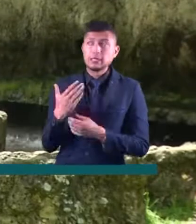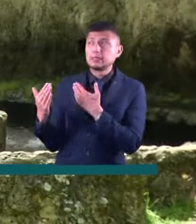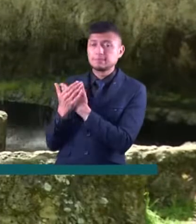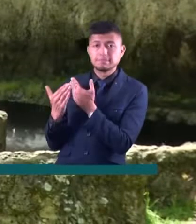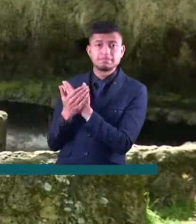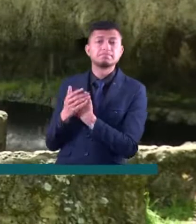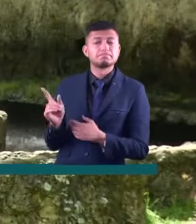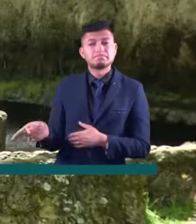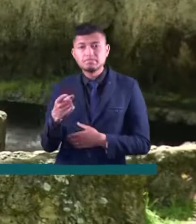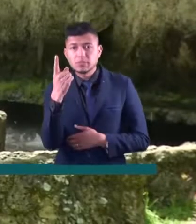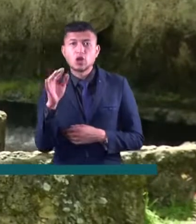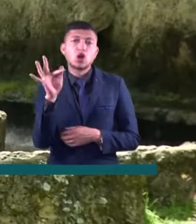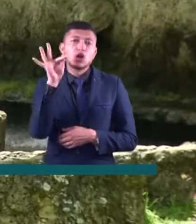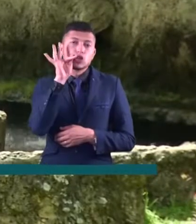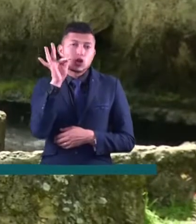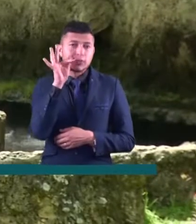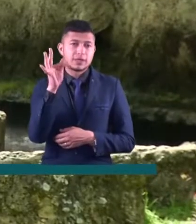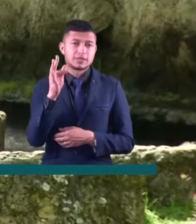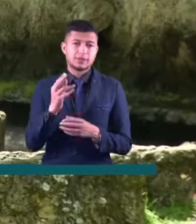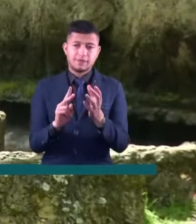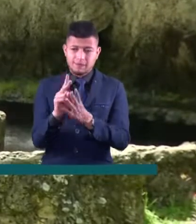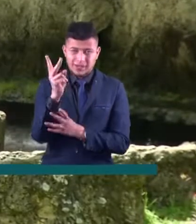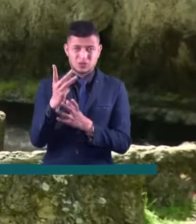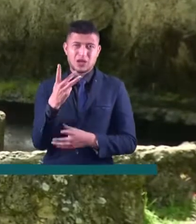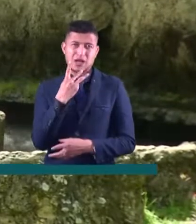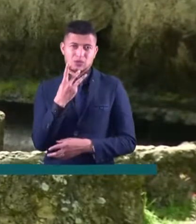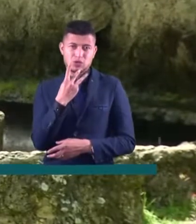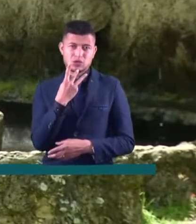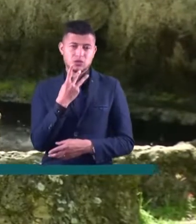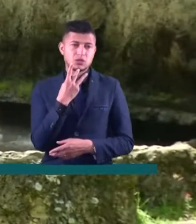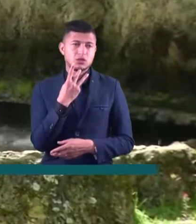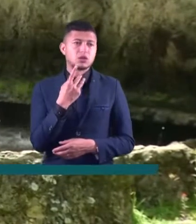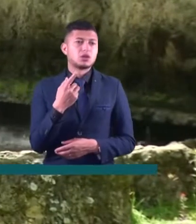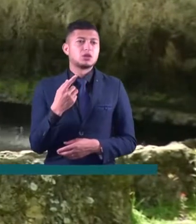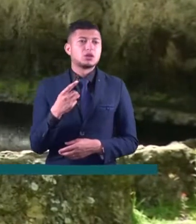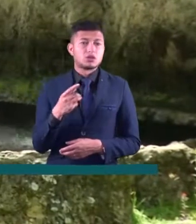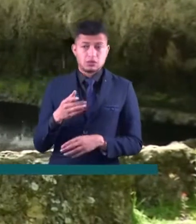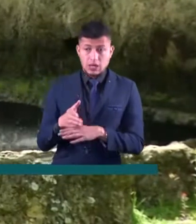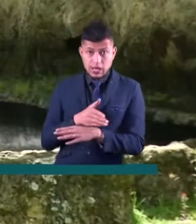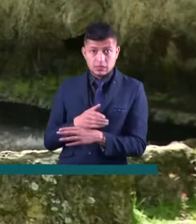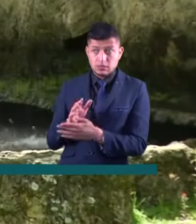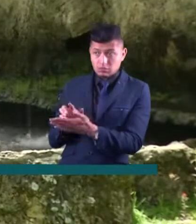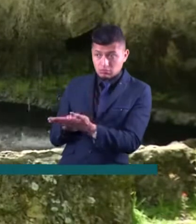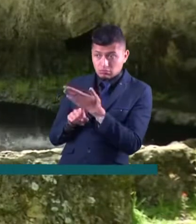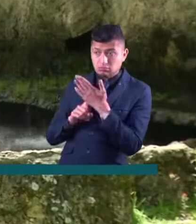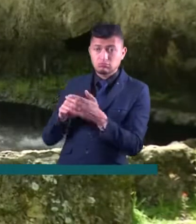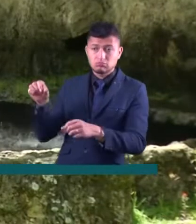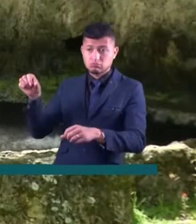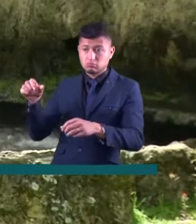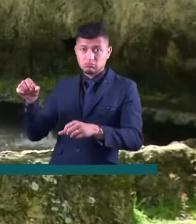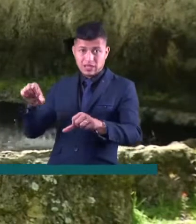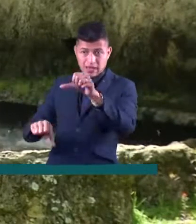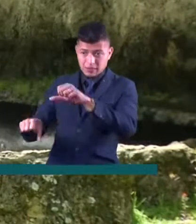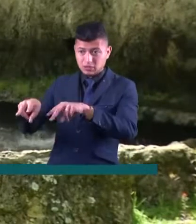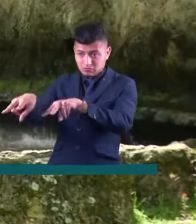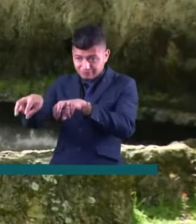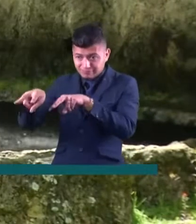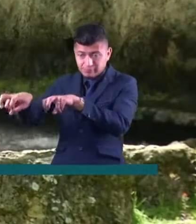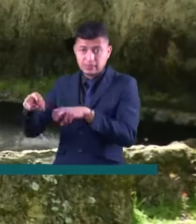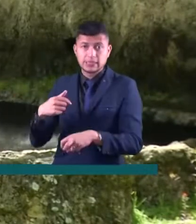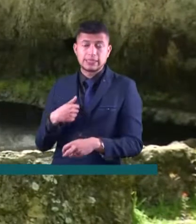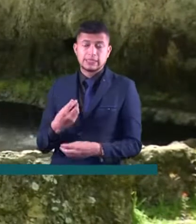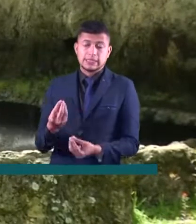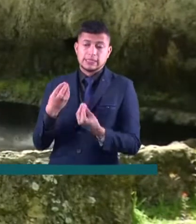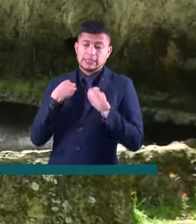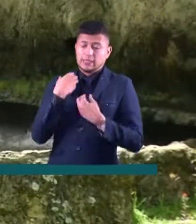traer tomate, algunas verduras para el almuerzo, y pues como ya lo había dicho, cultivamos con químicos. Yo me intoxiqué